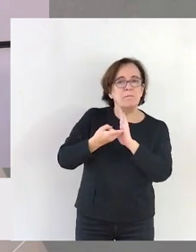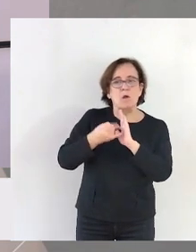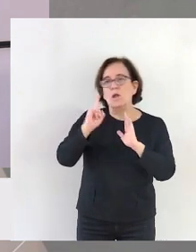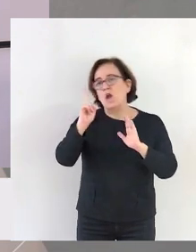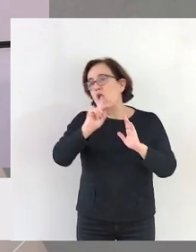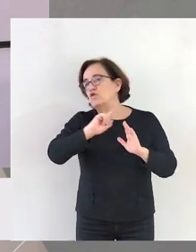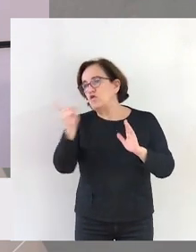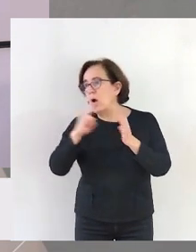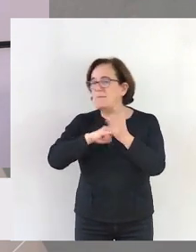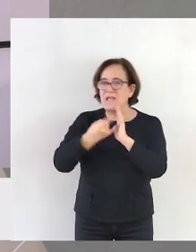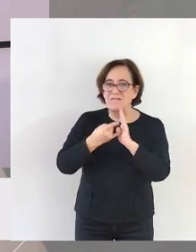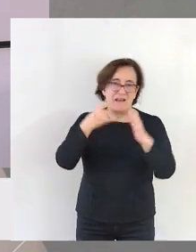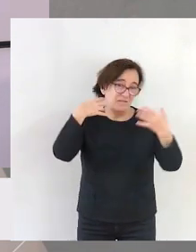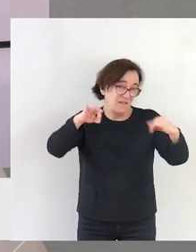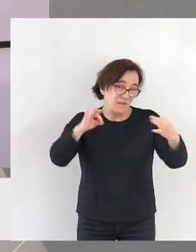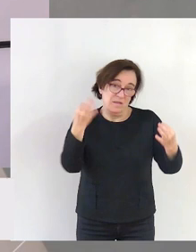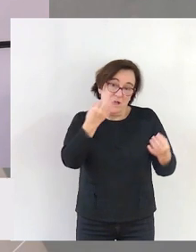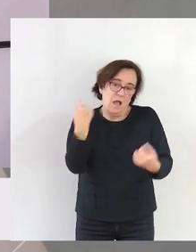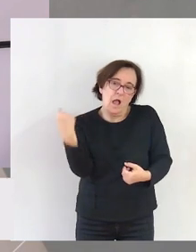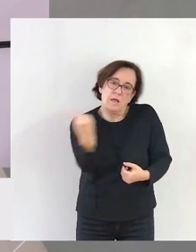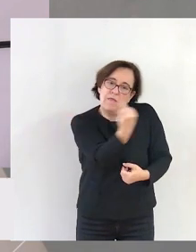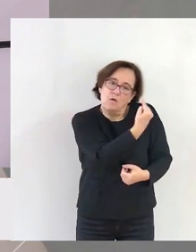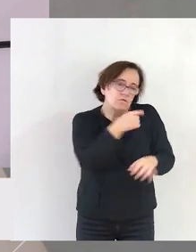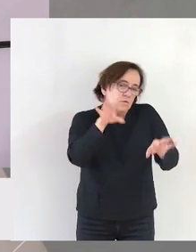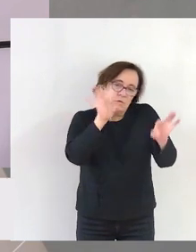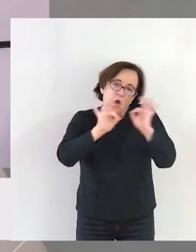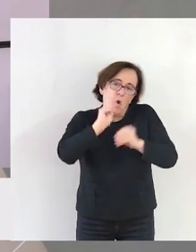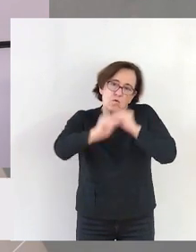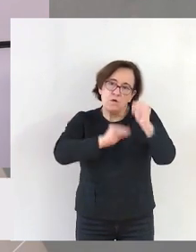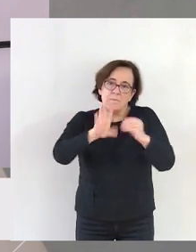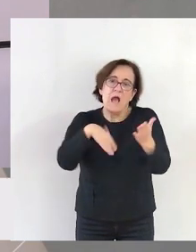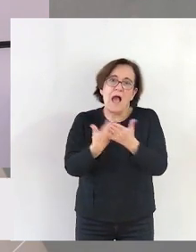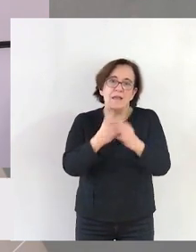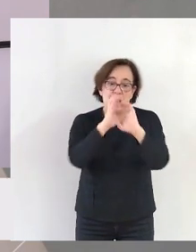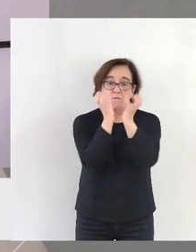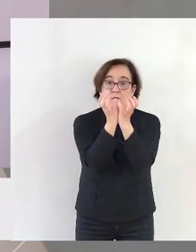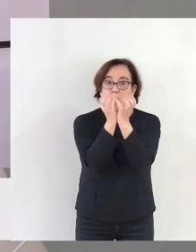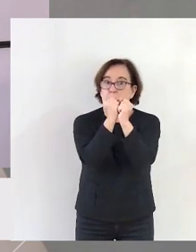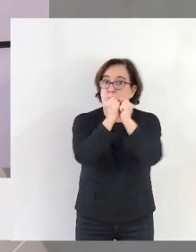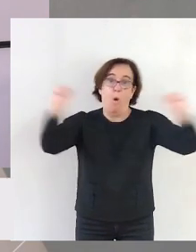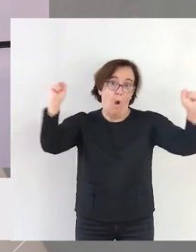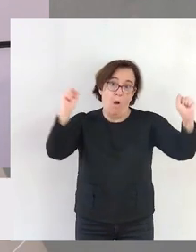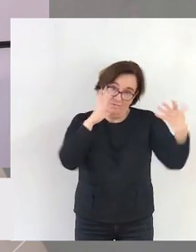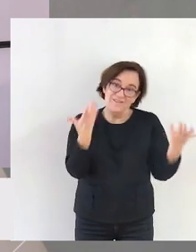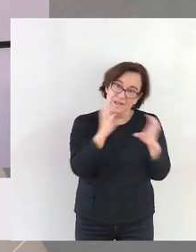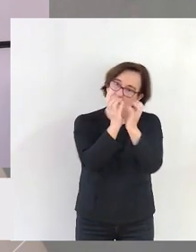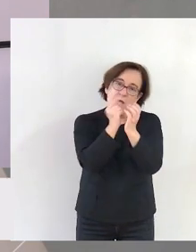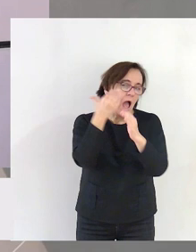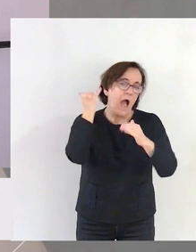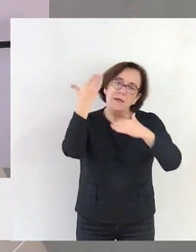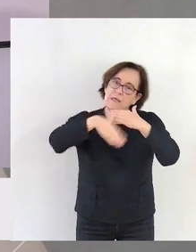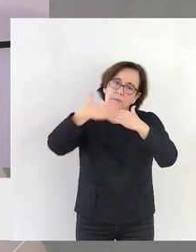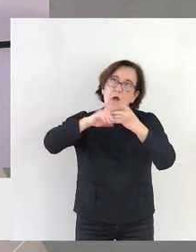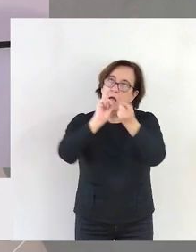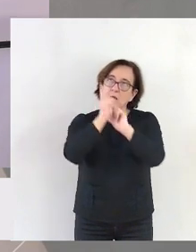una no planificación simplemente decir ahí que cada uno corra y usemos lo que sea Hasta que el planeta reviente no bueno esto tiene un límite y el